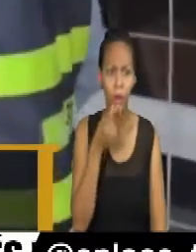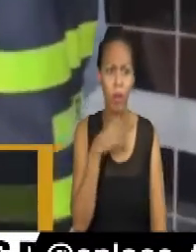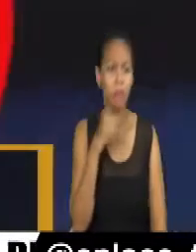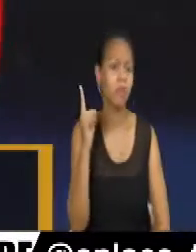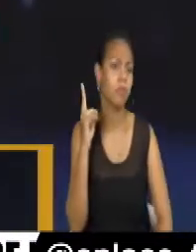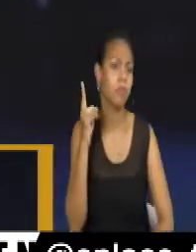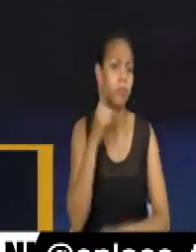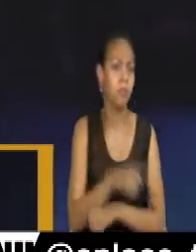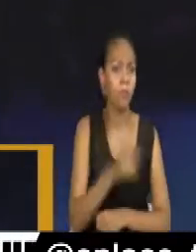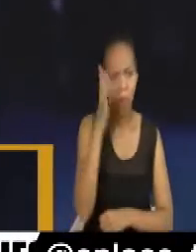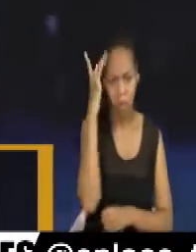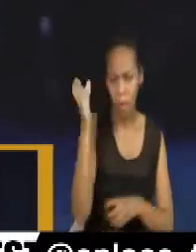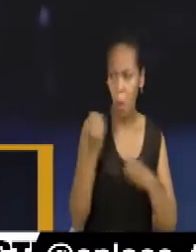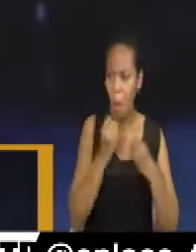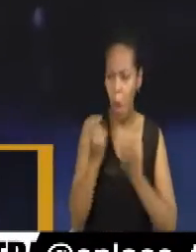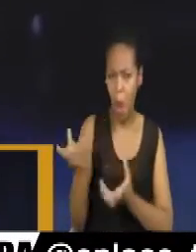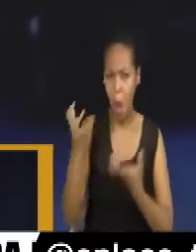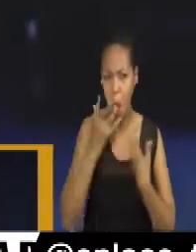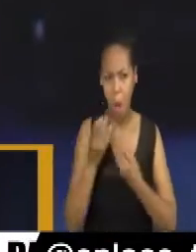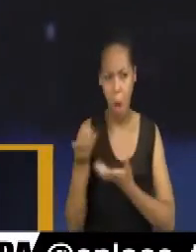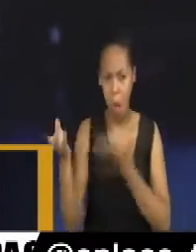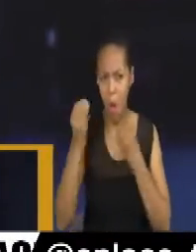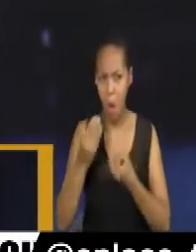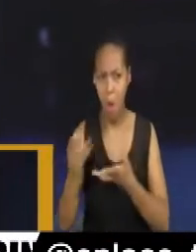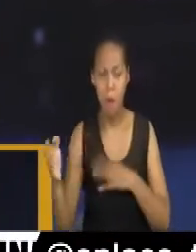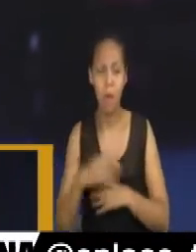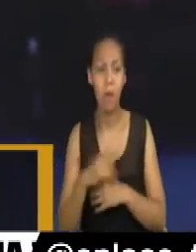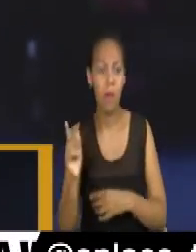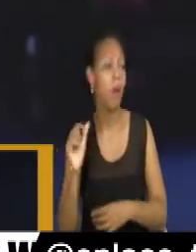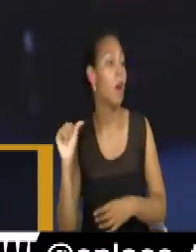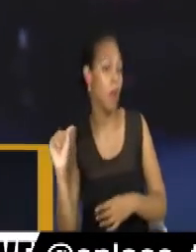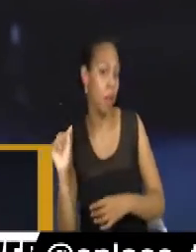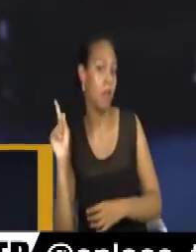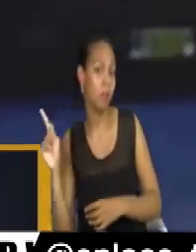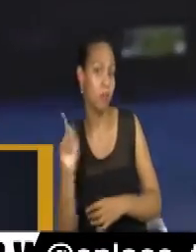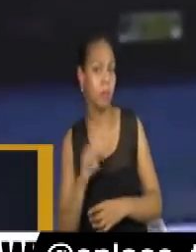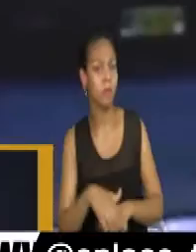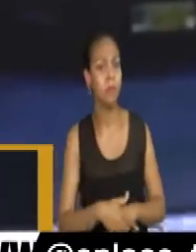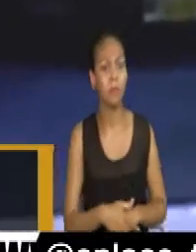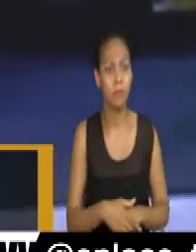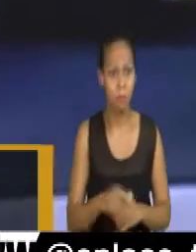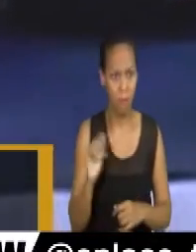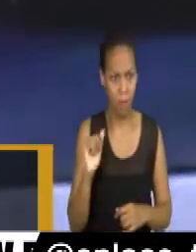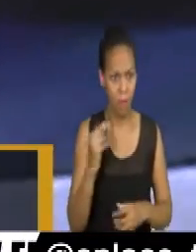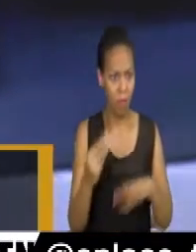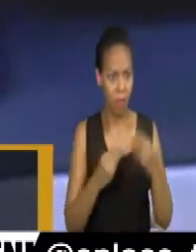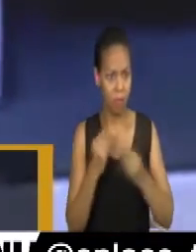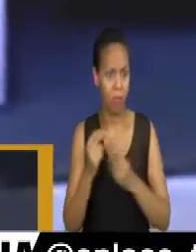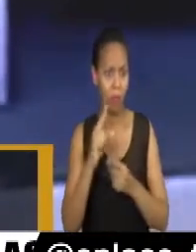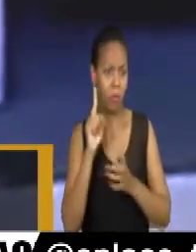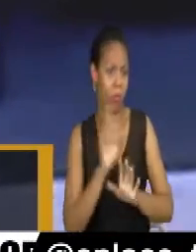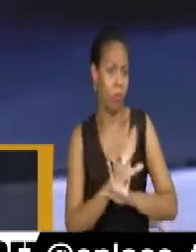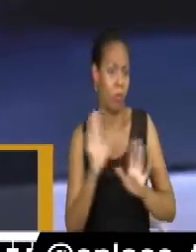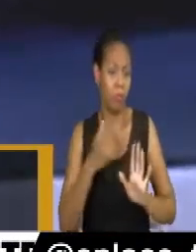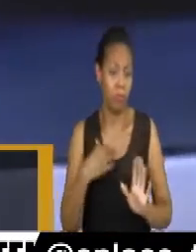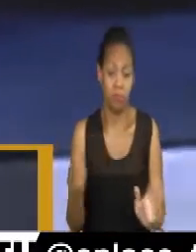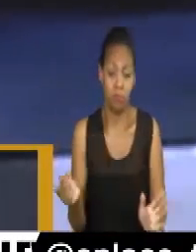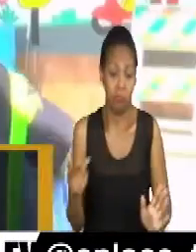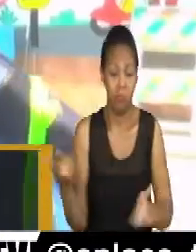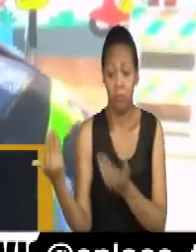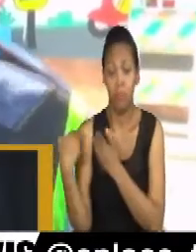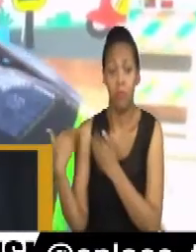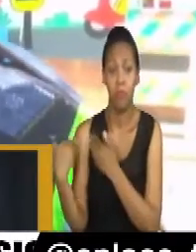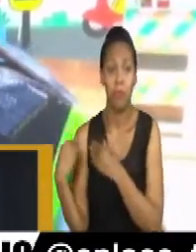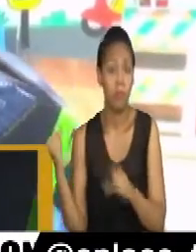las agresiones verbales y de amenazas de la cual fue objeto una de sus compañeras, que lo único que trataba era de cumplir con su deber. Pensamos